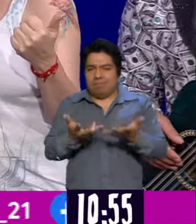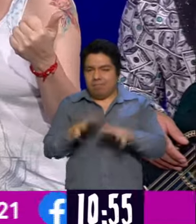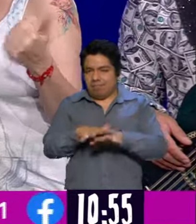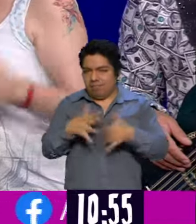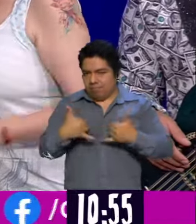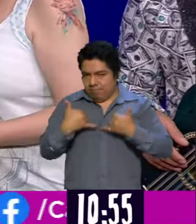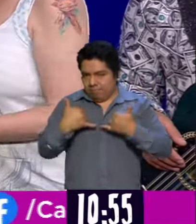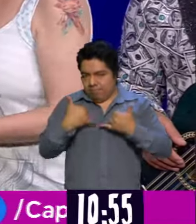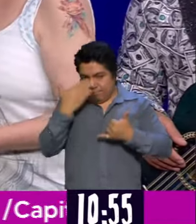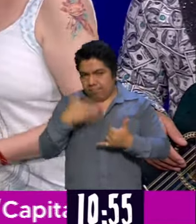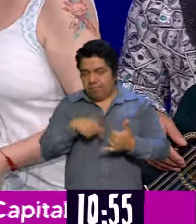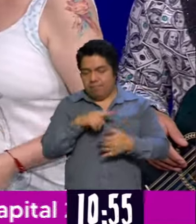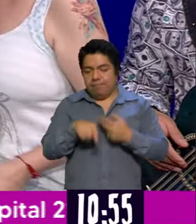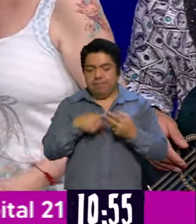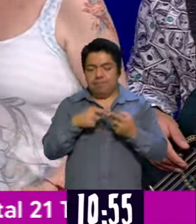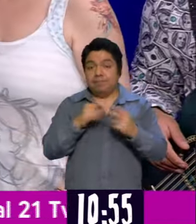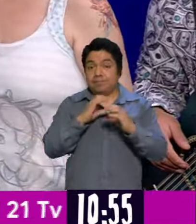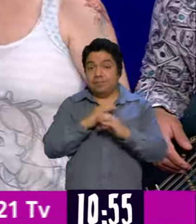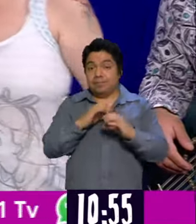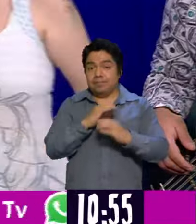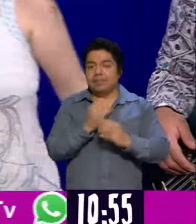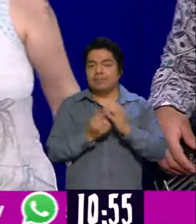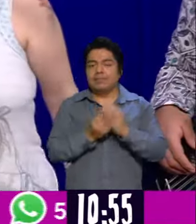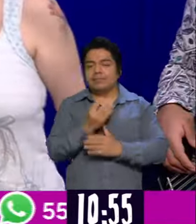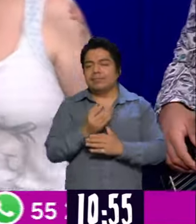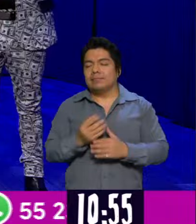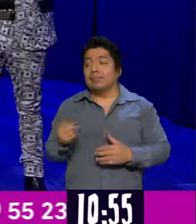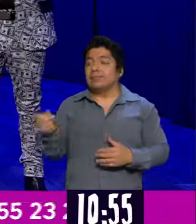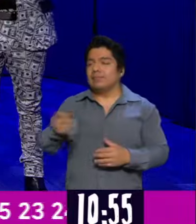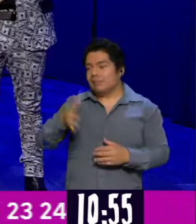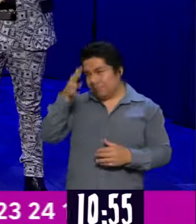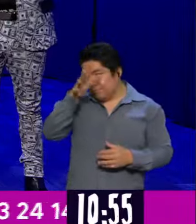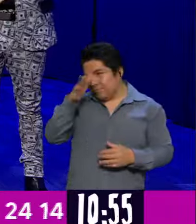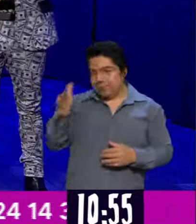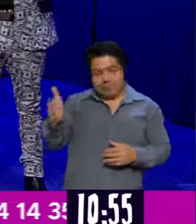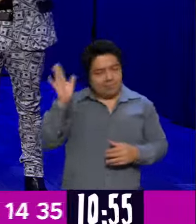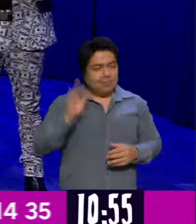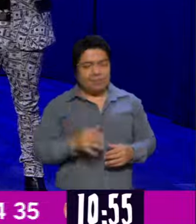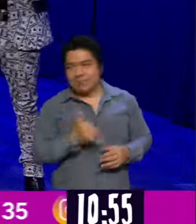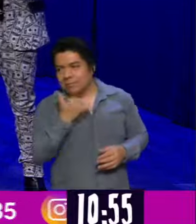juvenil, todo, tenemos una canción original. Ya que les se dijeron llama... rucos, Brindis. Pero...